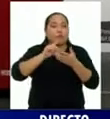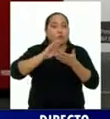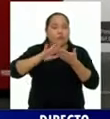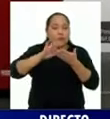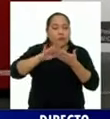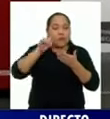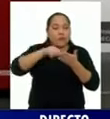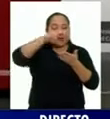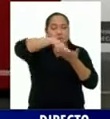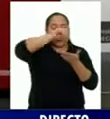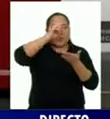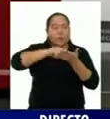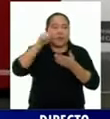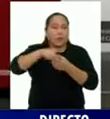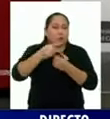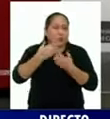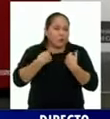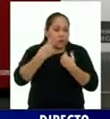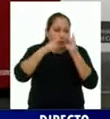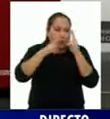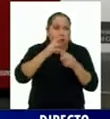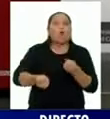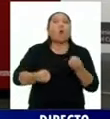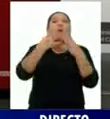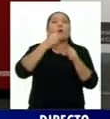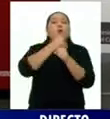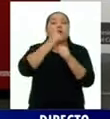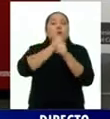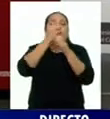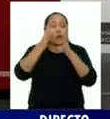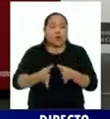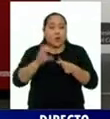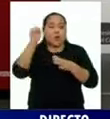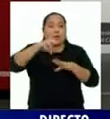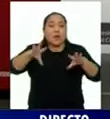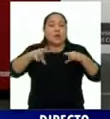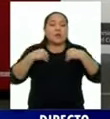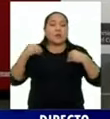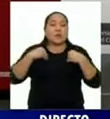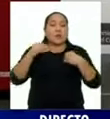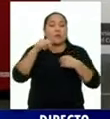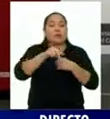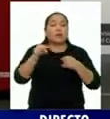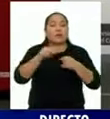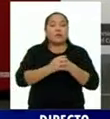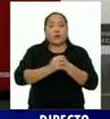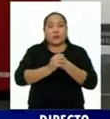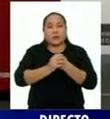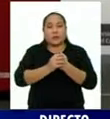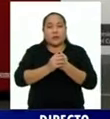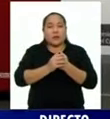una cifra más consolidada. Y en todo caso, ¿a cuántos trabajadores afectaron estas suspensiones perfectas mal aplicadas? Gracias.